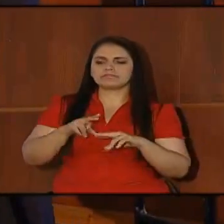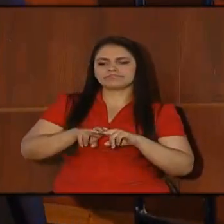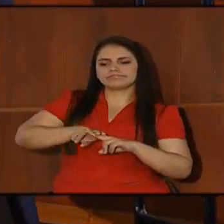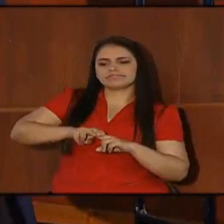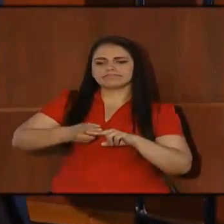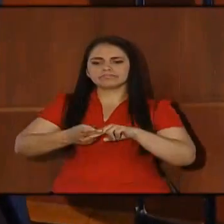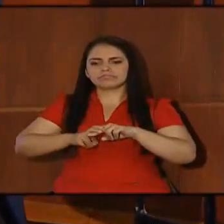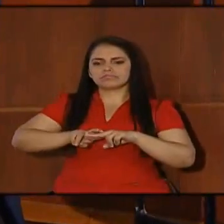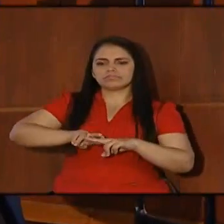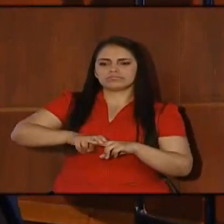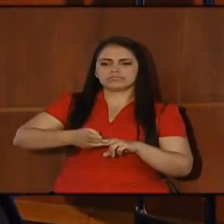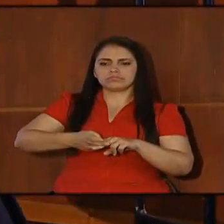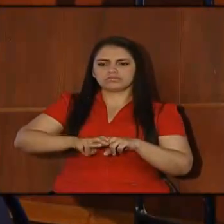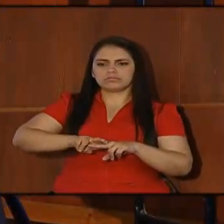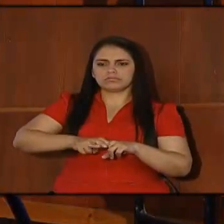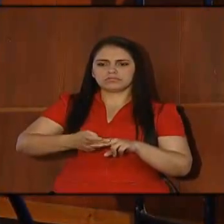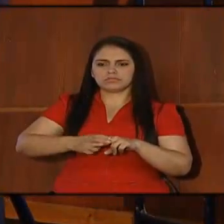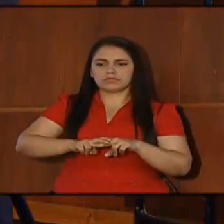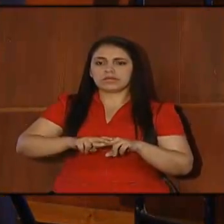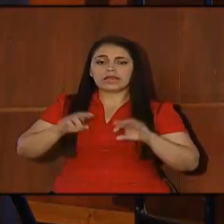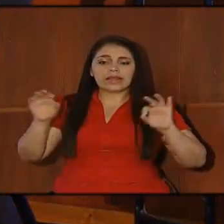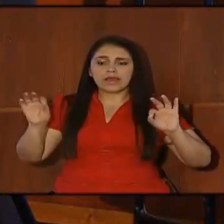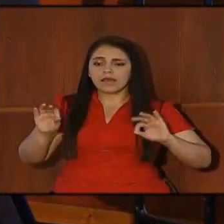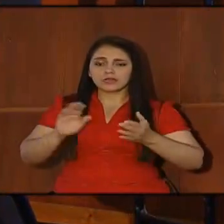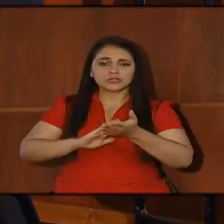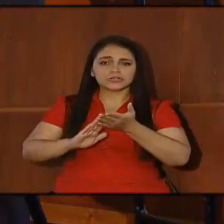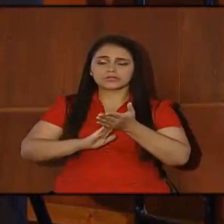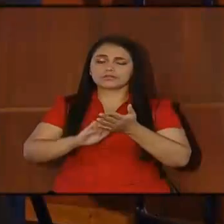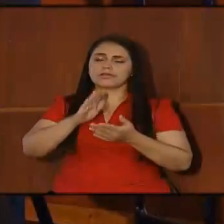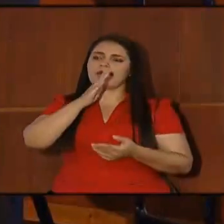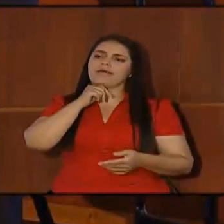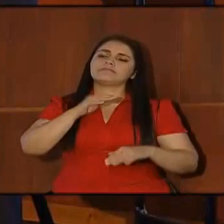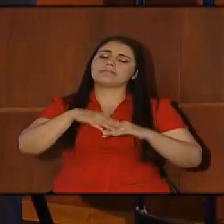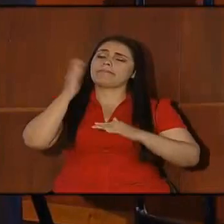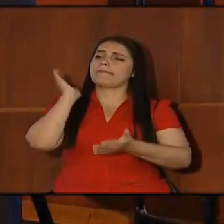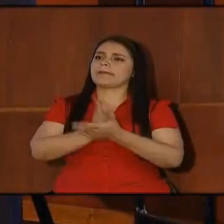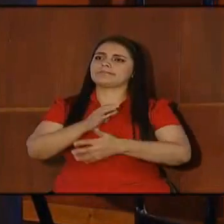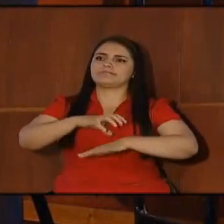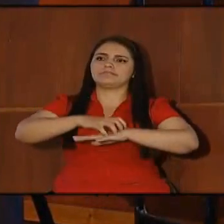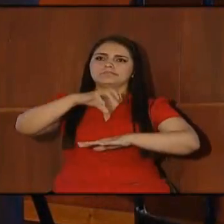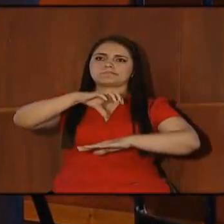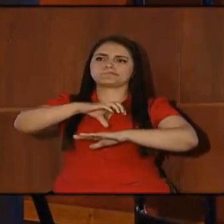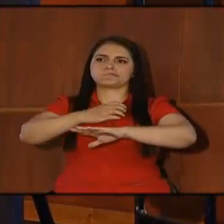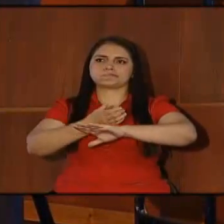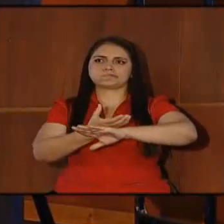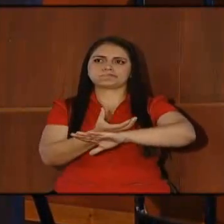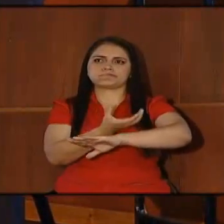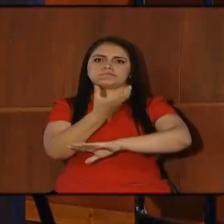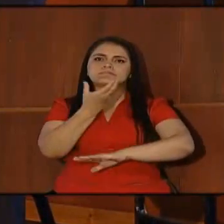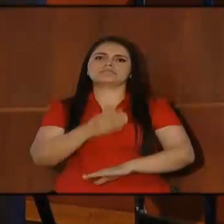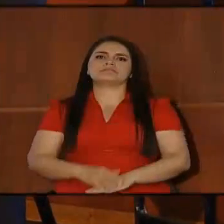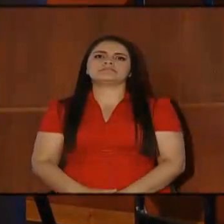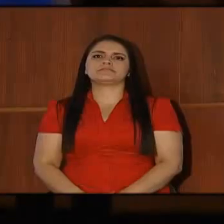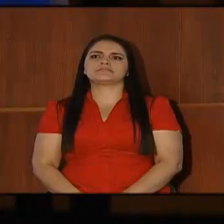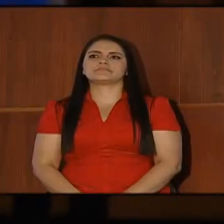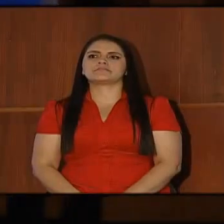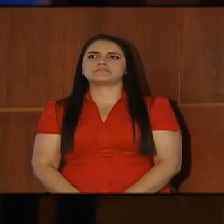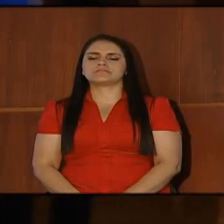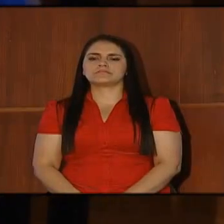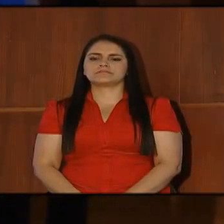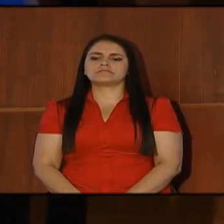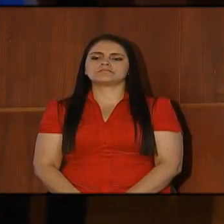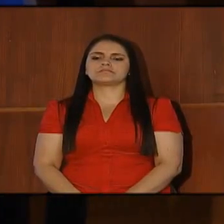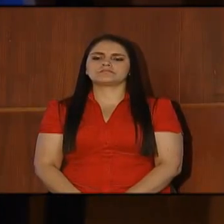soliviando, levantando, porque o si no se va a ulcerar en la zona que queda